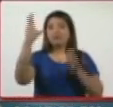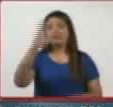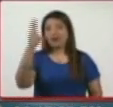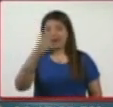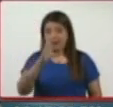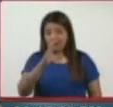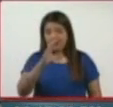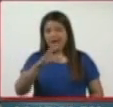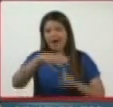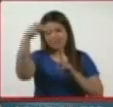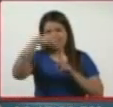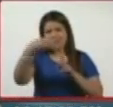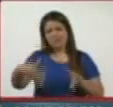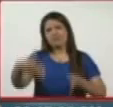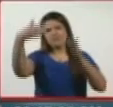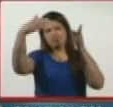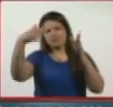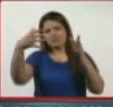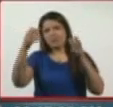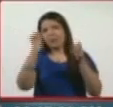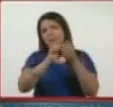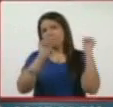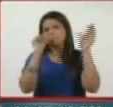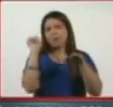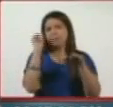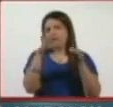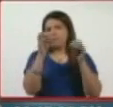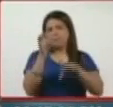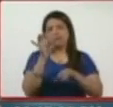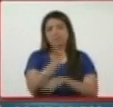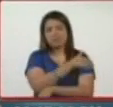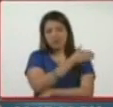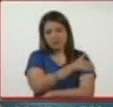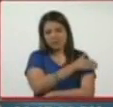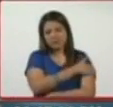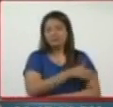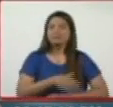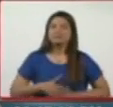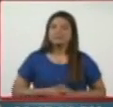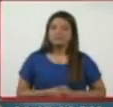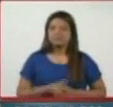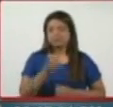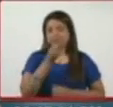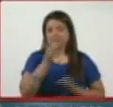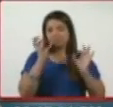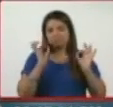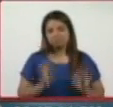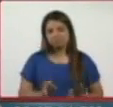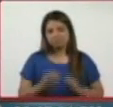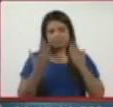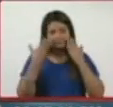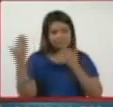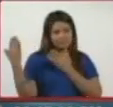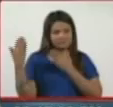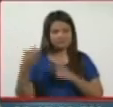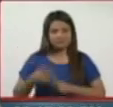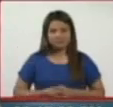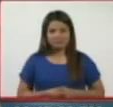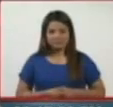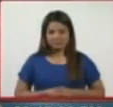de millonarios destrozos a manos de comandos terroristas de la oposición. En el siguiente reporte exclusivo de la noticia, vea las imágenes del ataque.